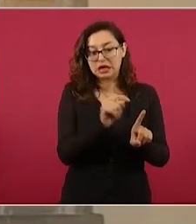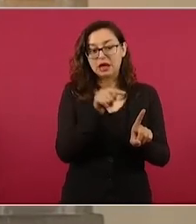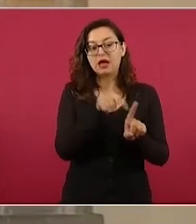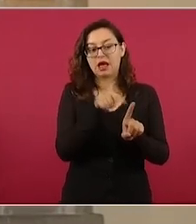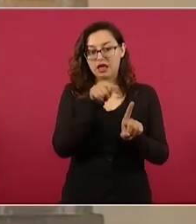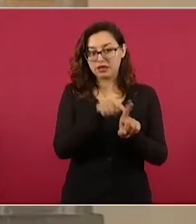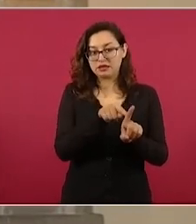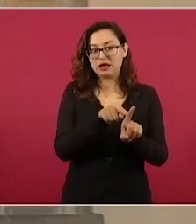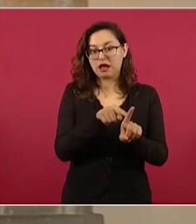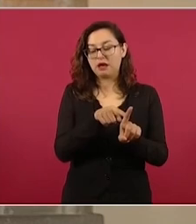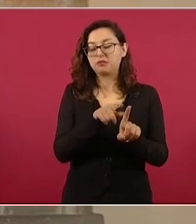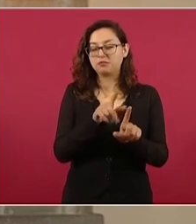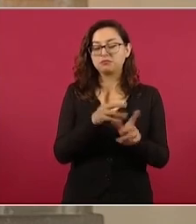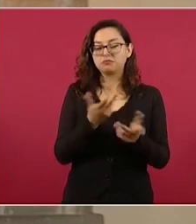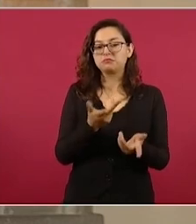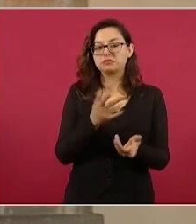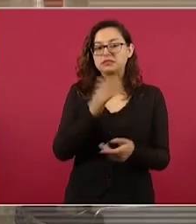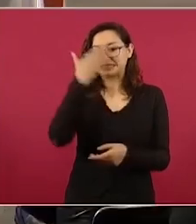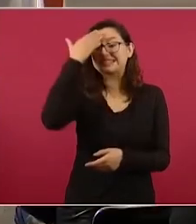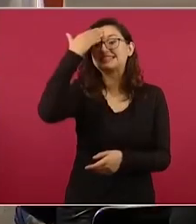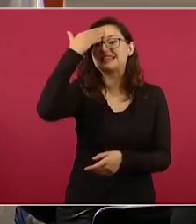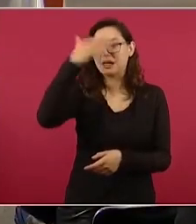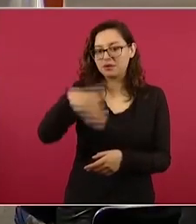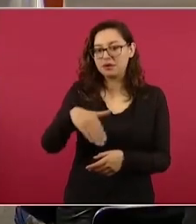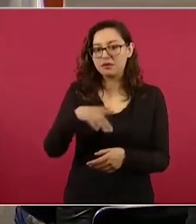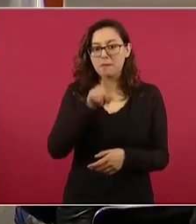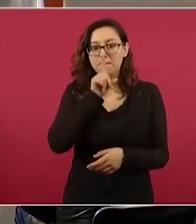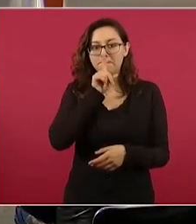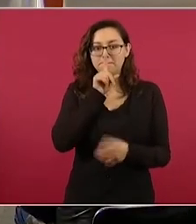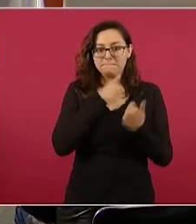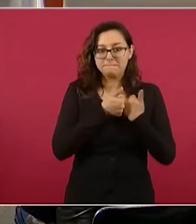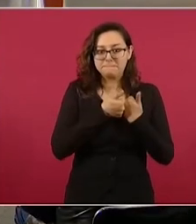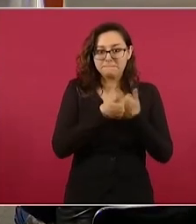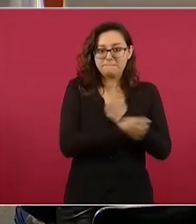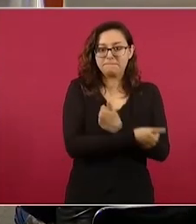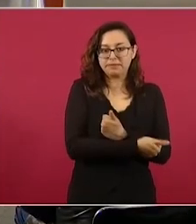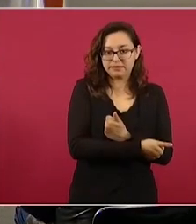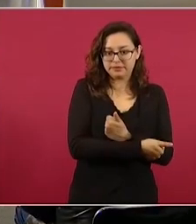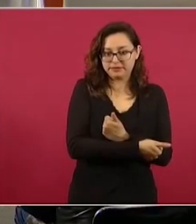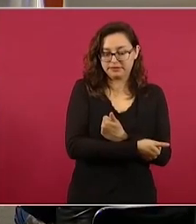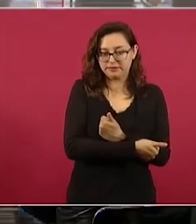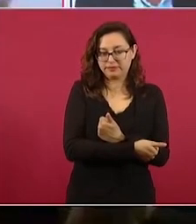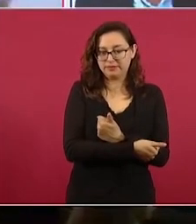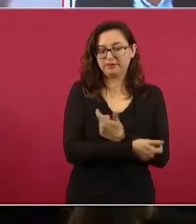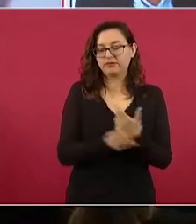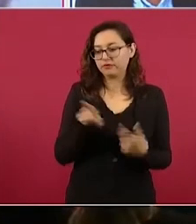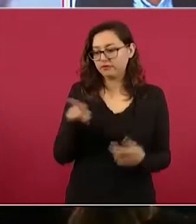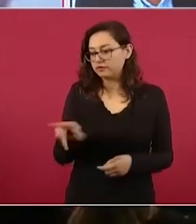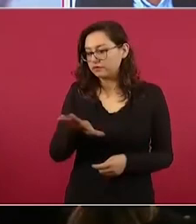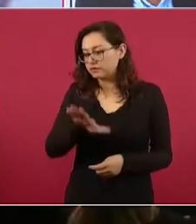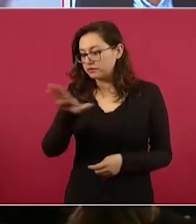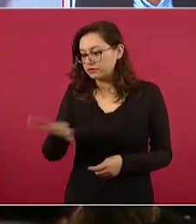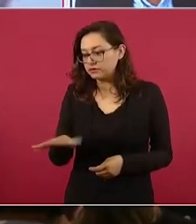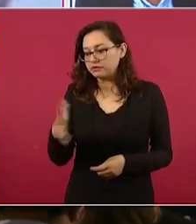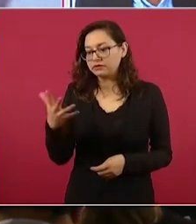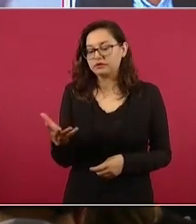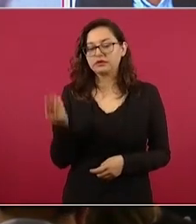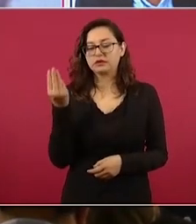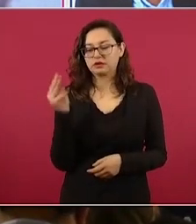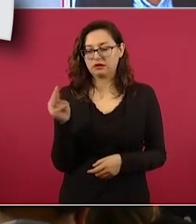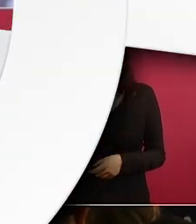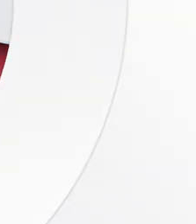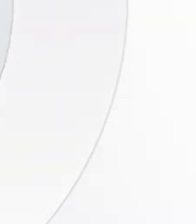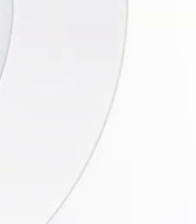por favorecimiento cometido en contra de Luis Enrique, quien fue encontrado sin vida el 5 de mayo